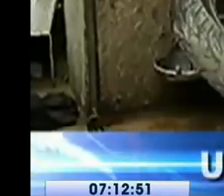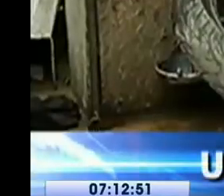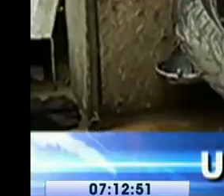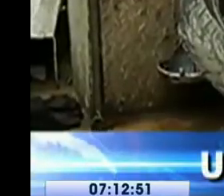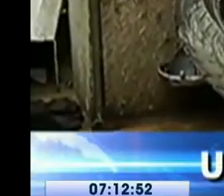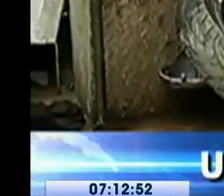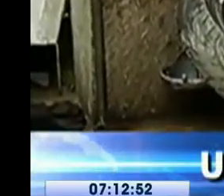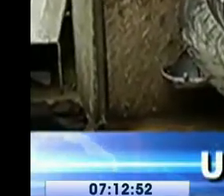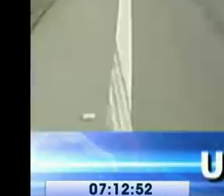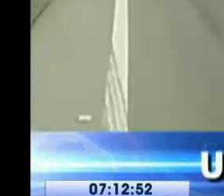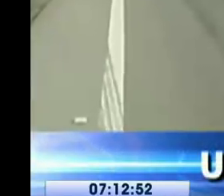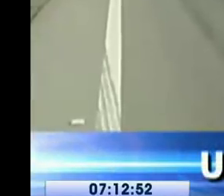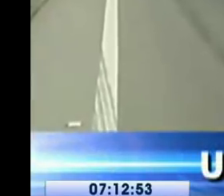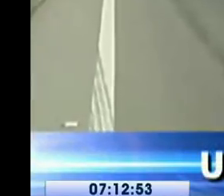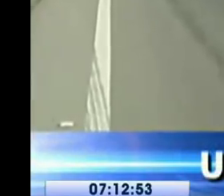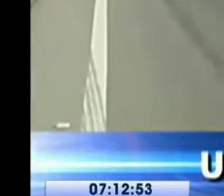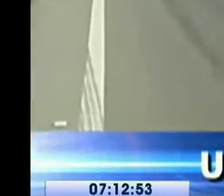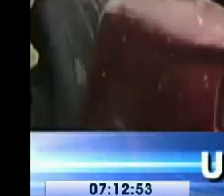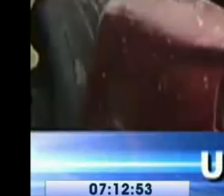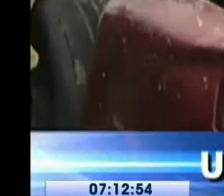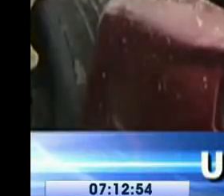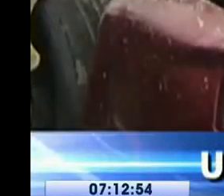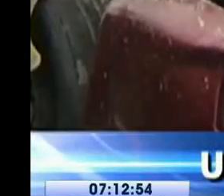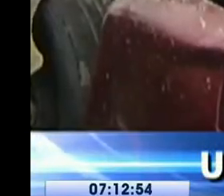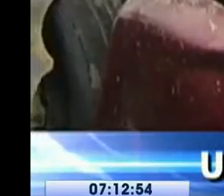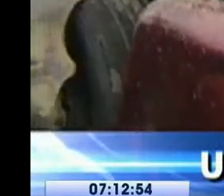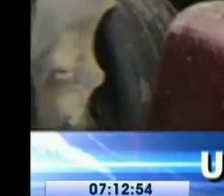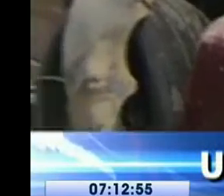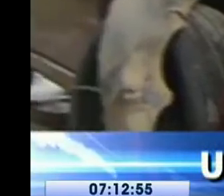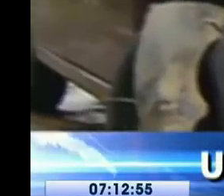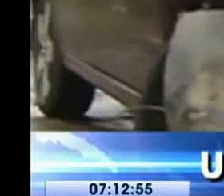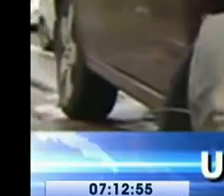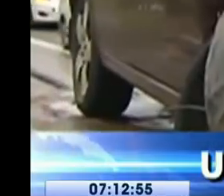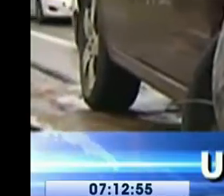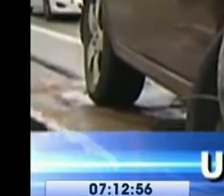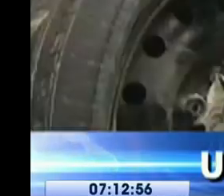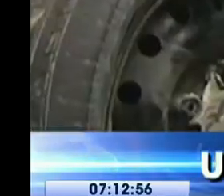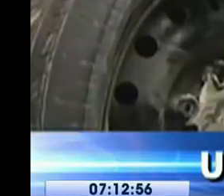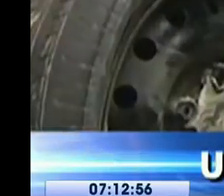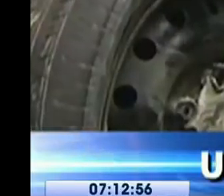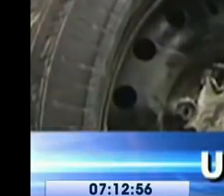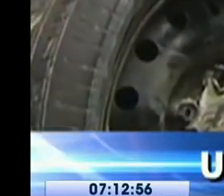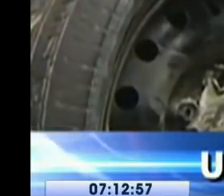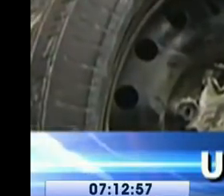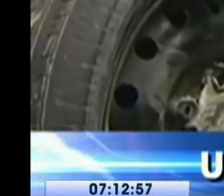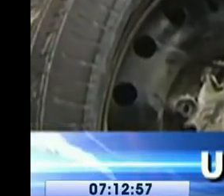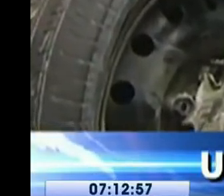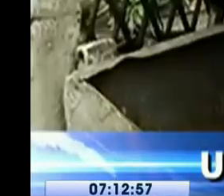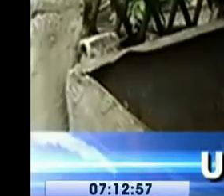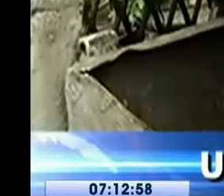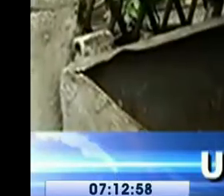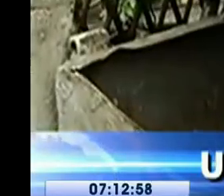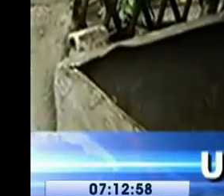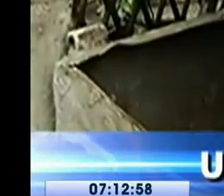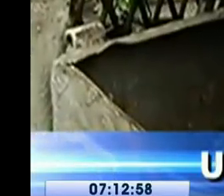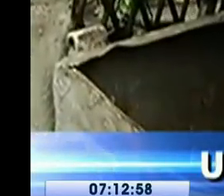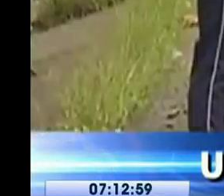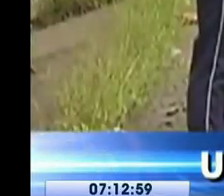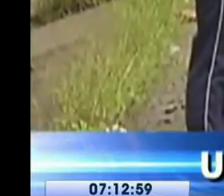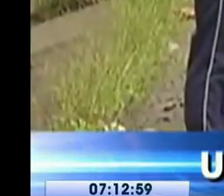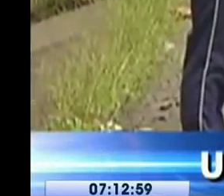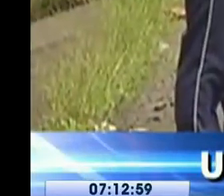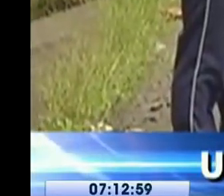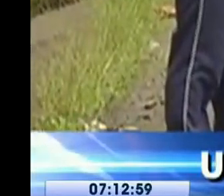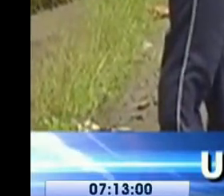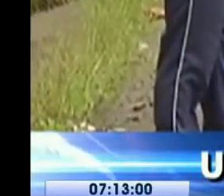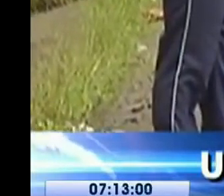Una persona resultó herida en un aparatoso accidente de tránsito ocurrido en la vía perimetral. De momento se investigan las causas